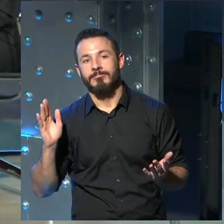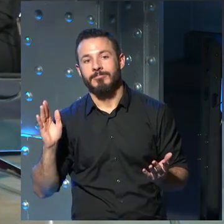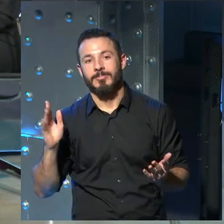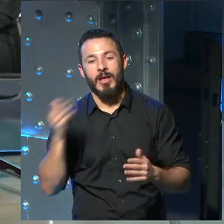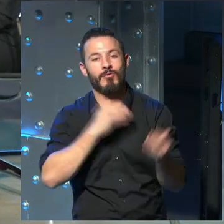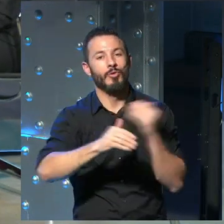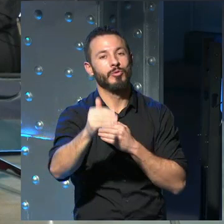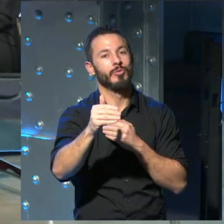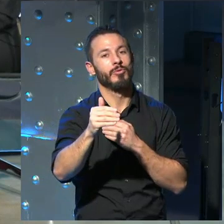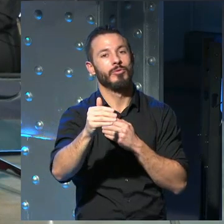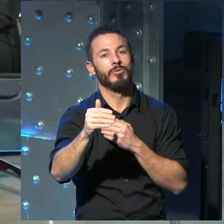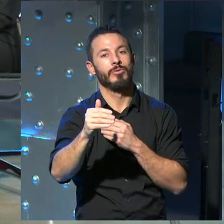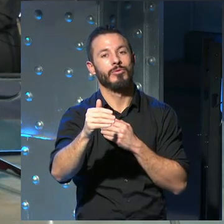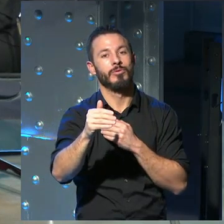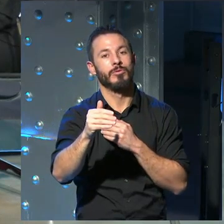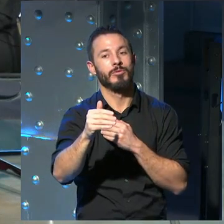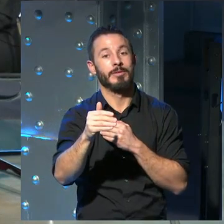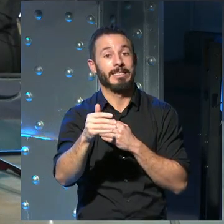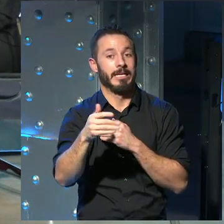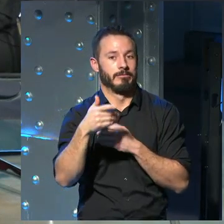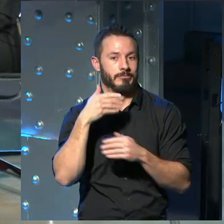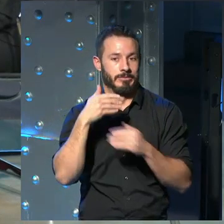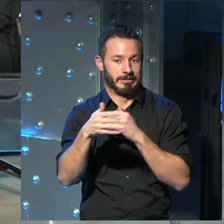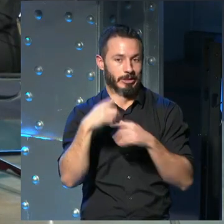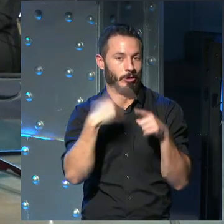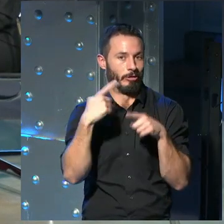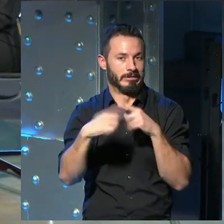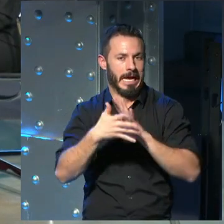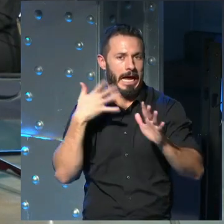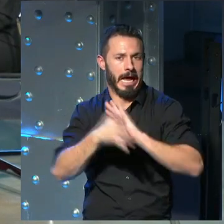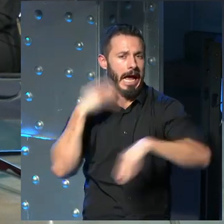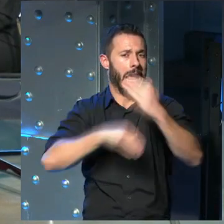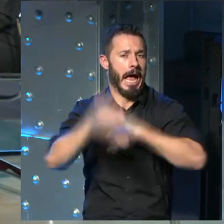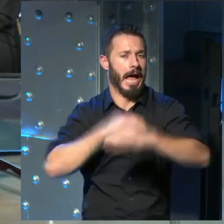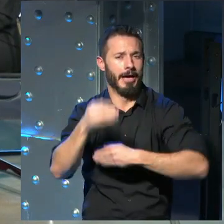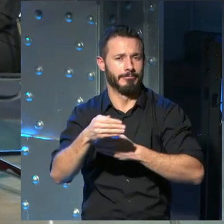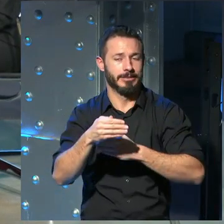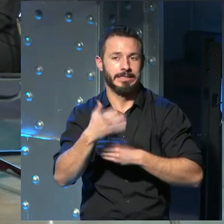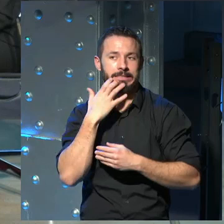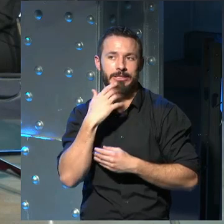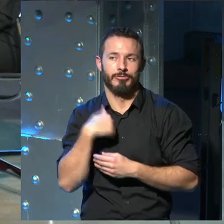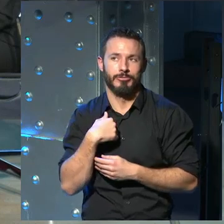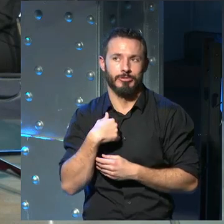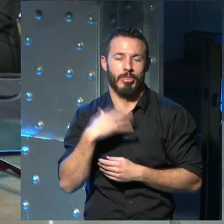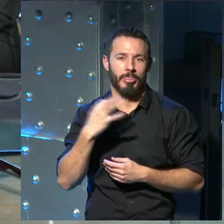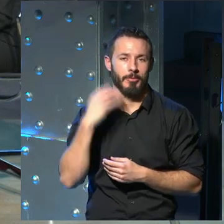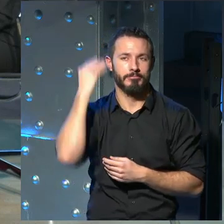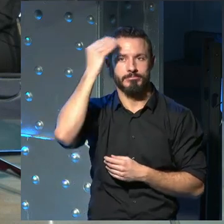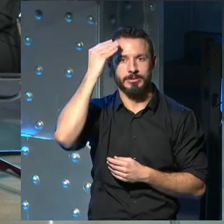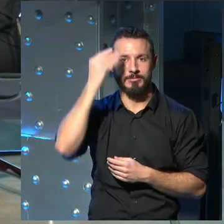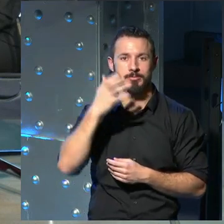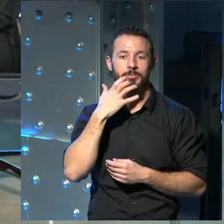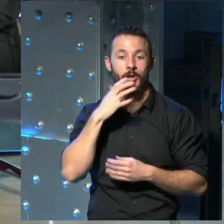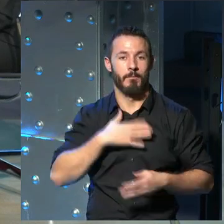que el futuro y con la velocidad con la que están sucediendo las cosas, si tuviera que pensar pues en mi